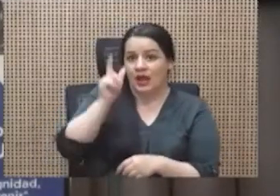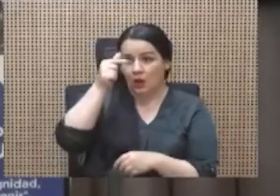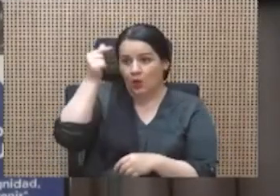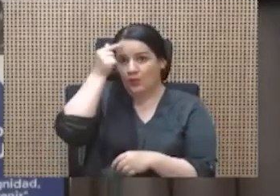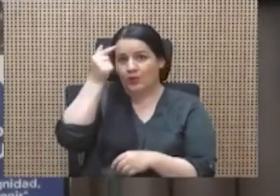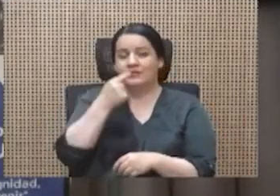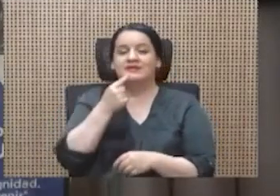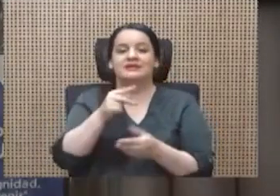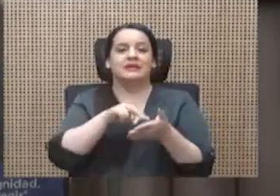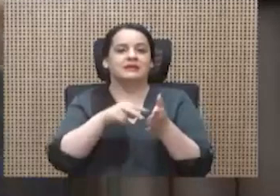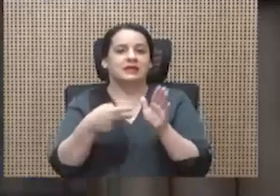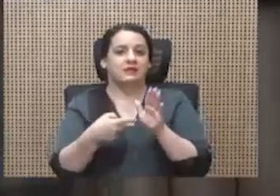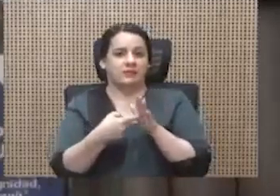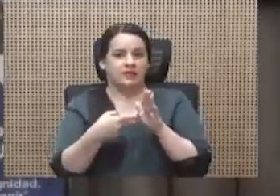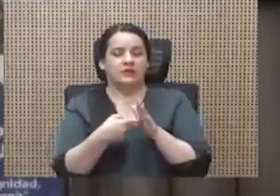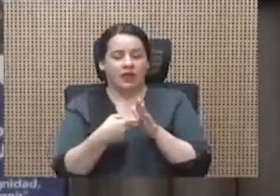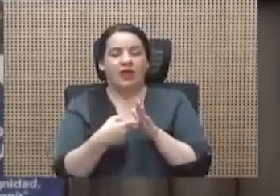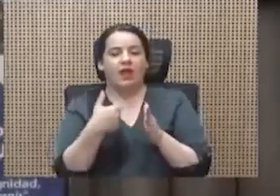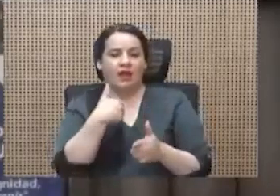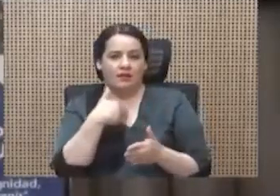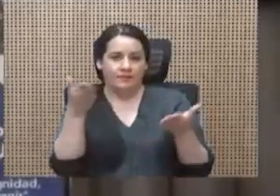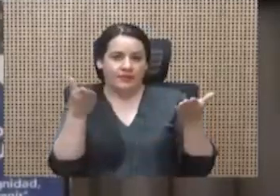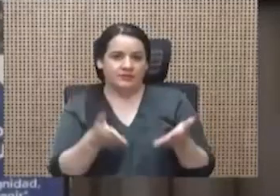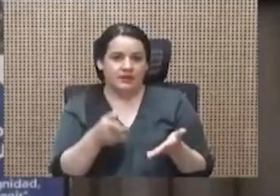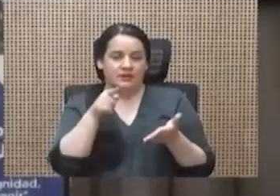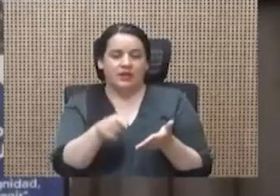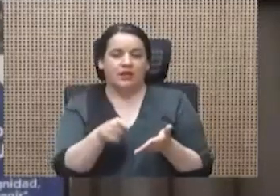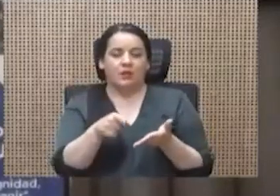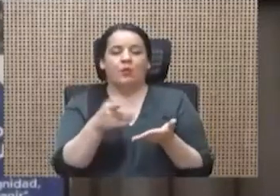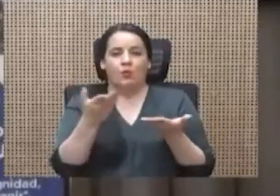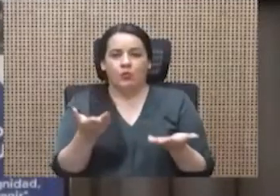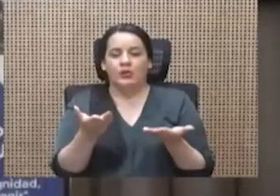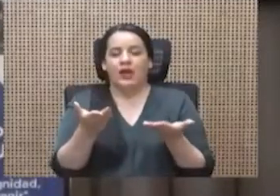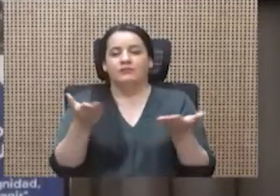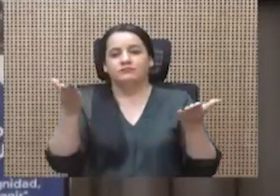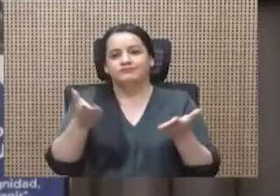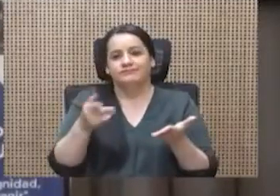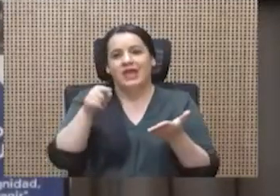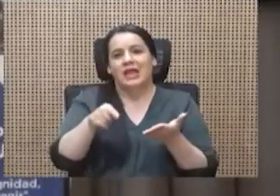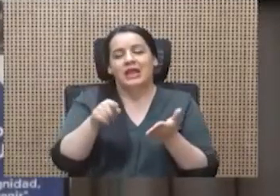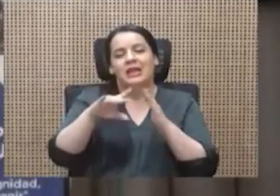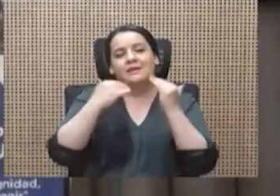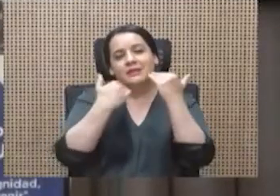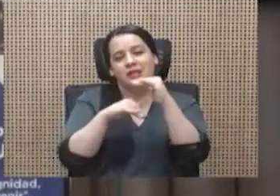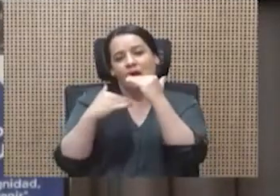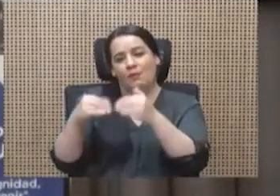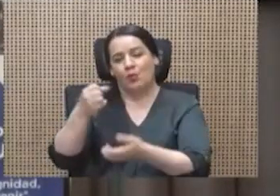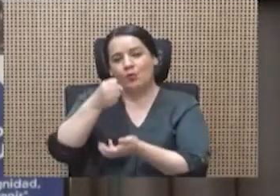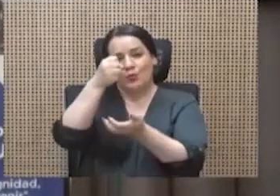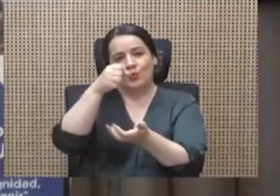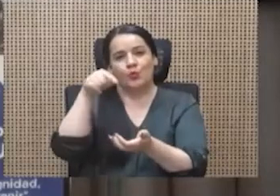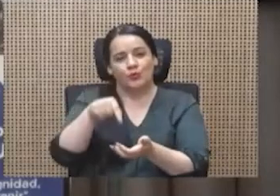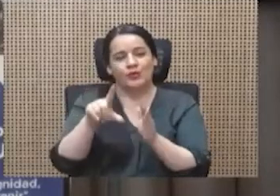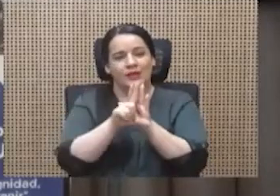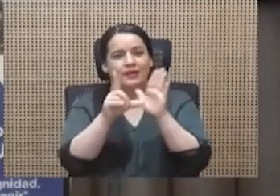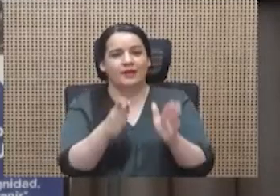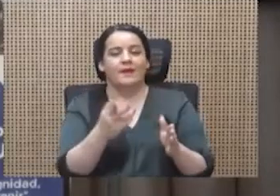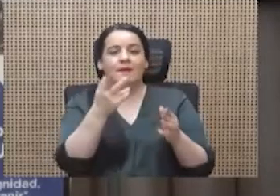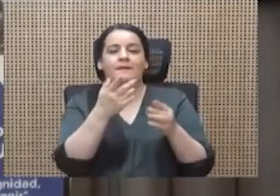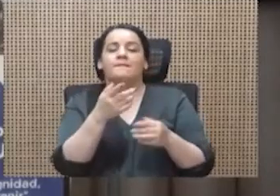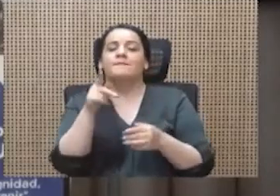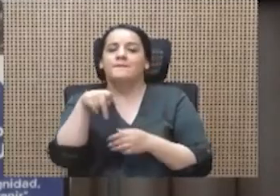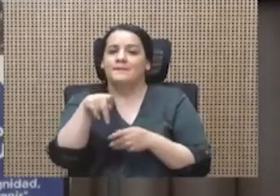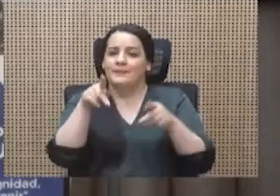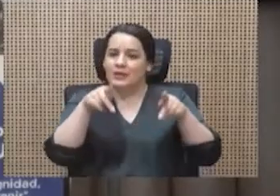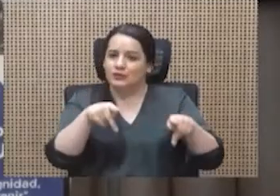presencia de una personalidad limitada al manejo de determinados fondos señalados por el legislador, personalidad que permite la realización